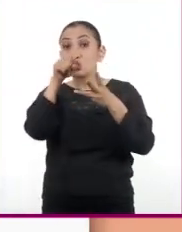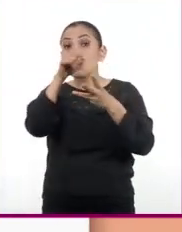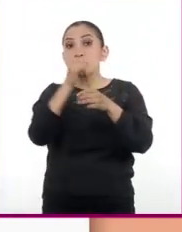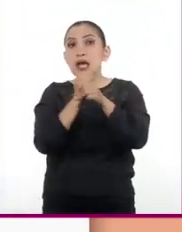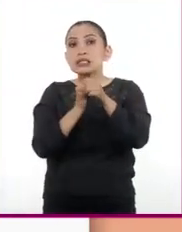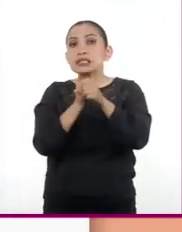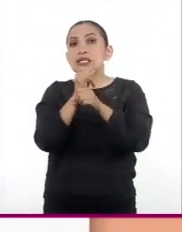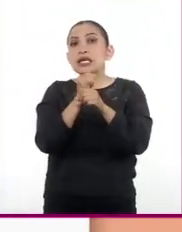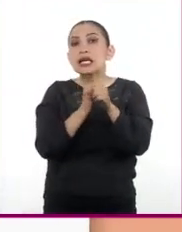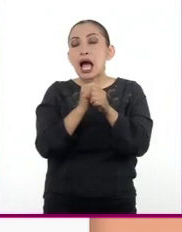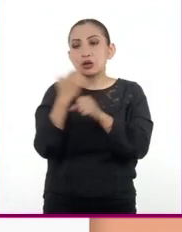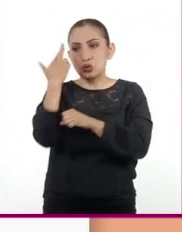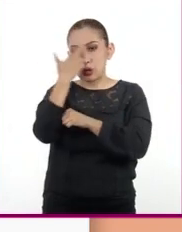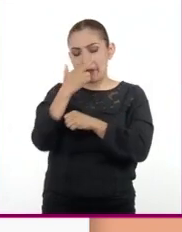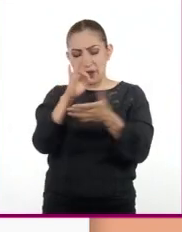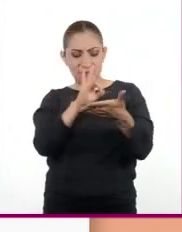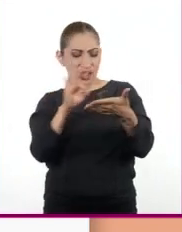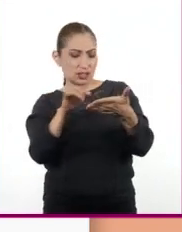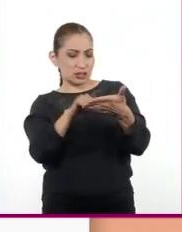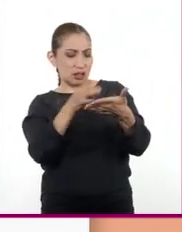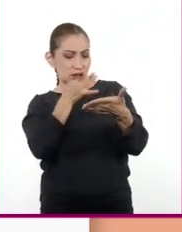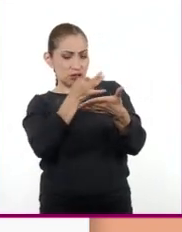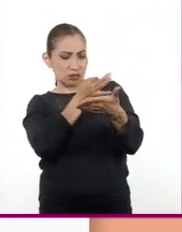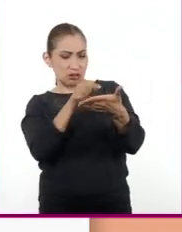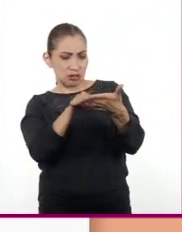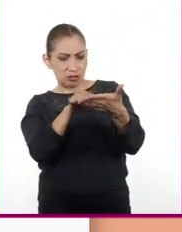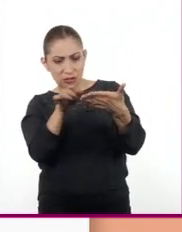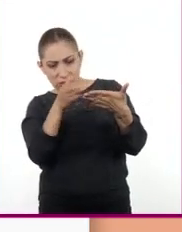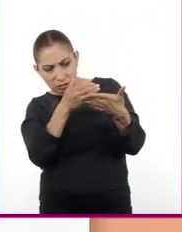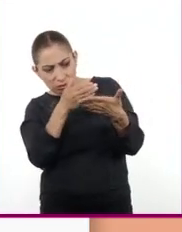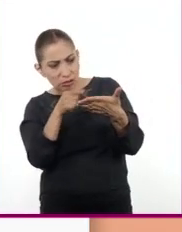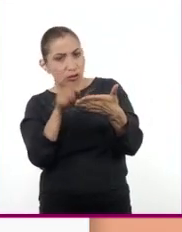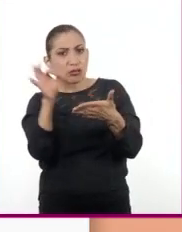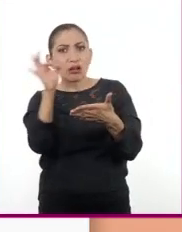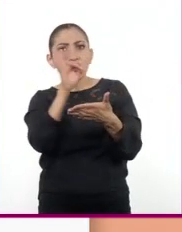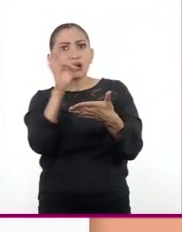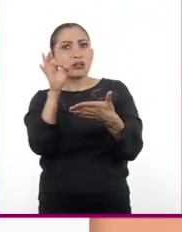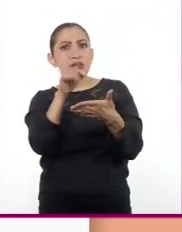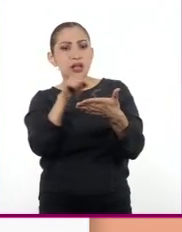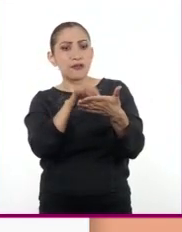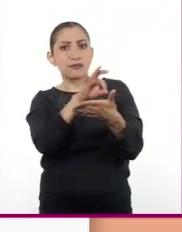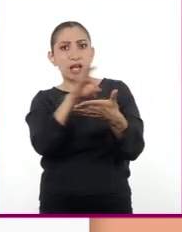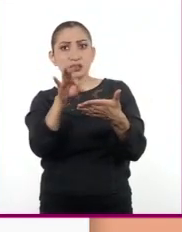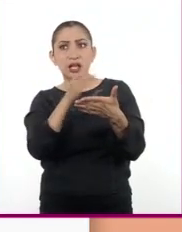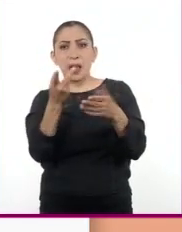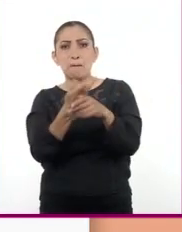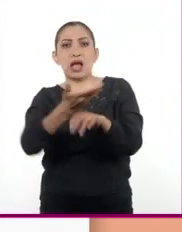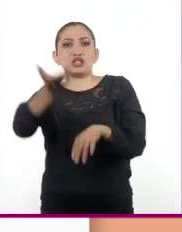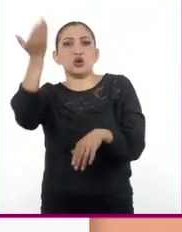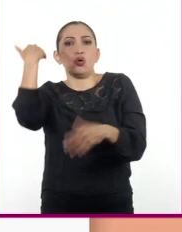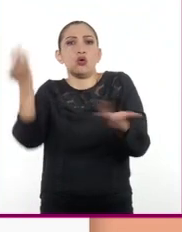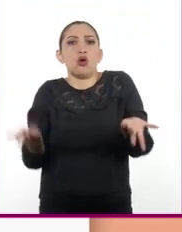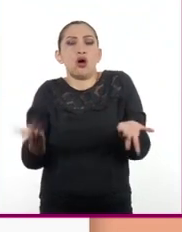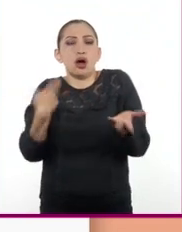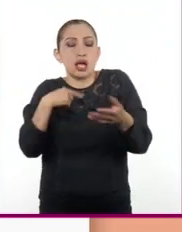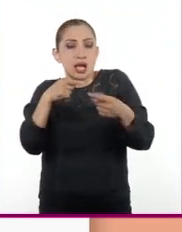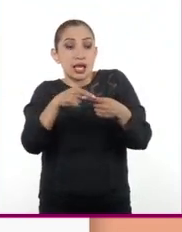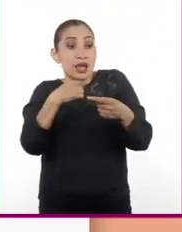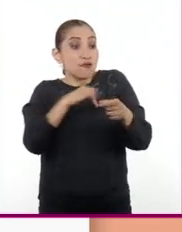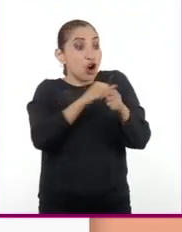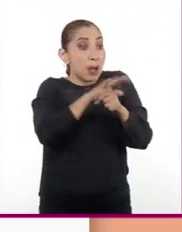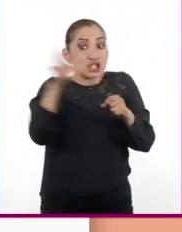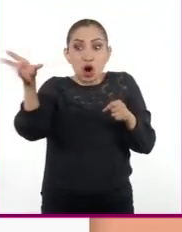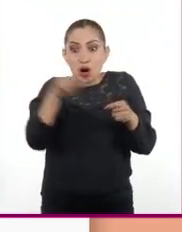Investiga. Revisa la fecha en que se publicó. Puede ser que la información ya no sea vigente. Y cruza datos en